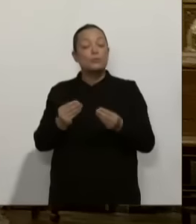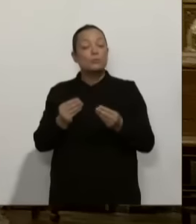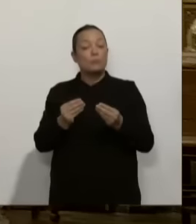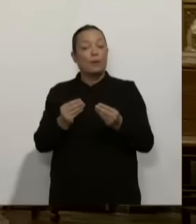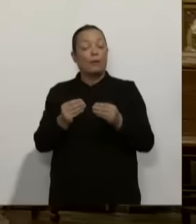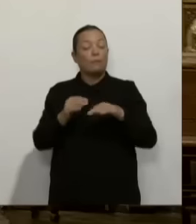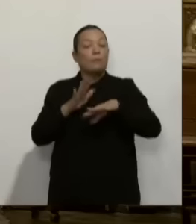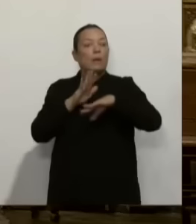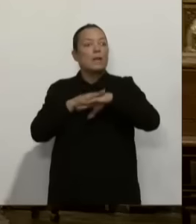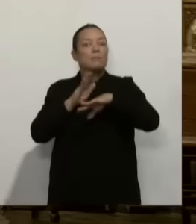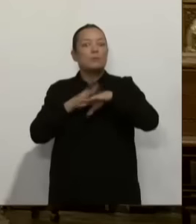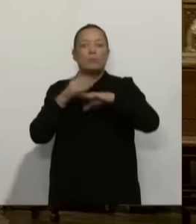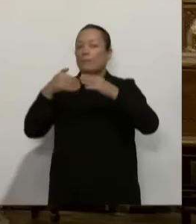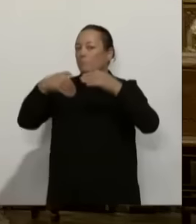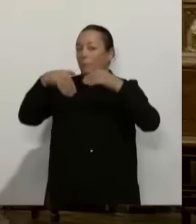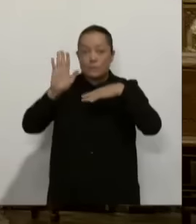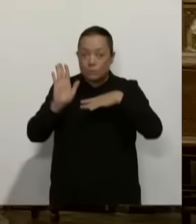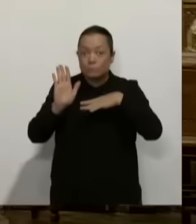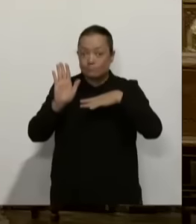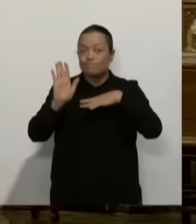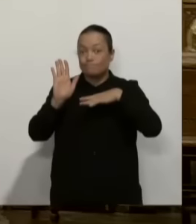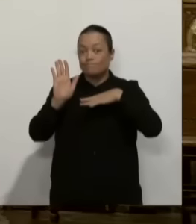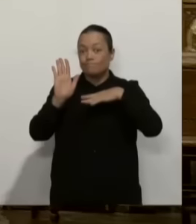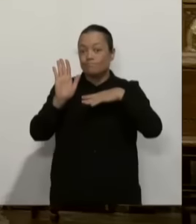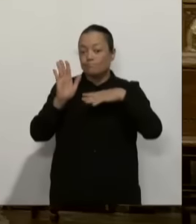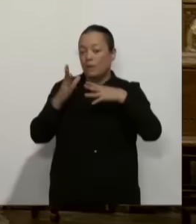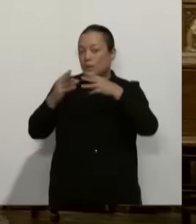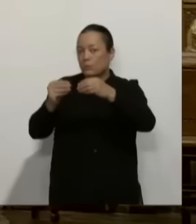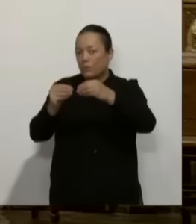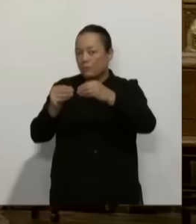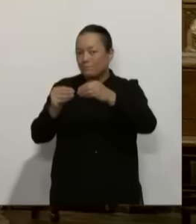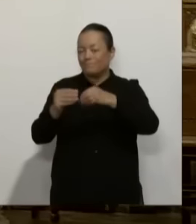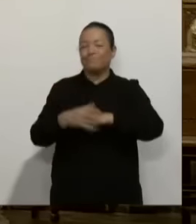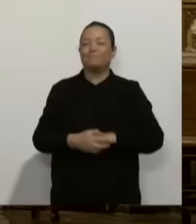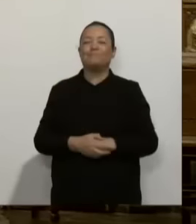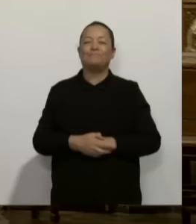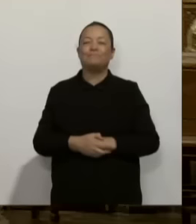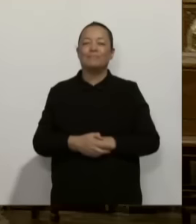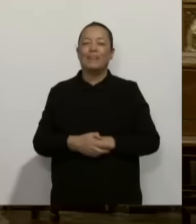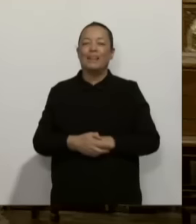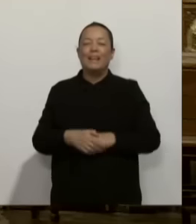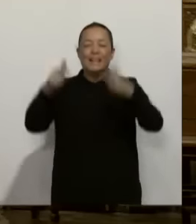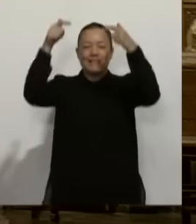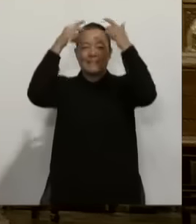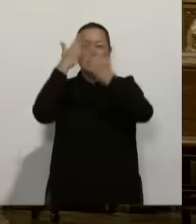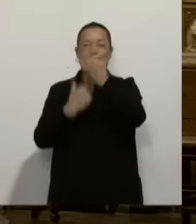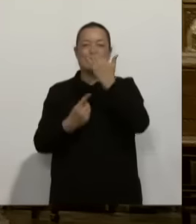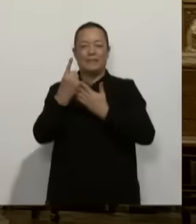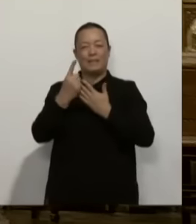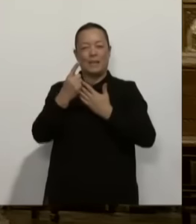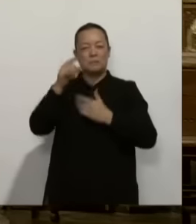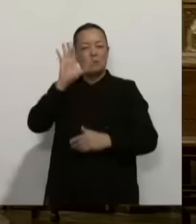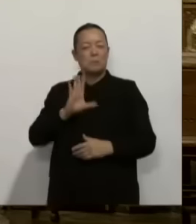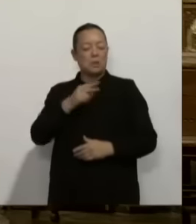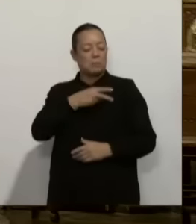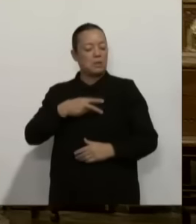generará mayor responsabilidad para vernos desafiados a parecernos a Él. La Santísima Trinidad entonces no